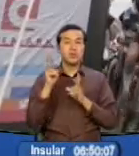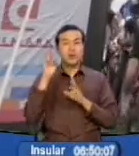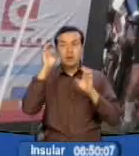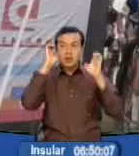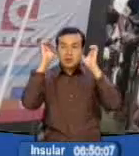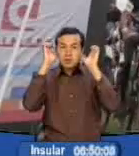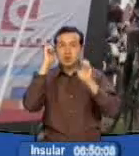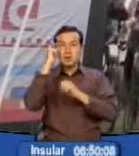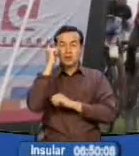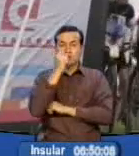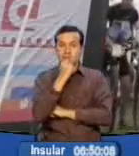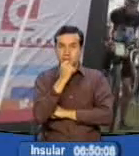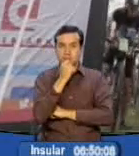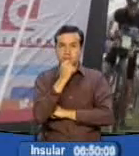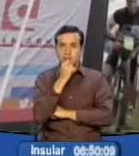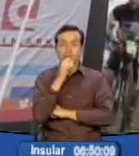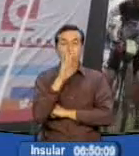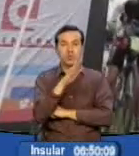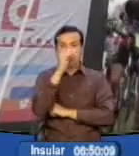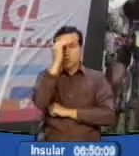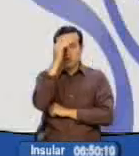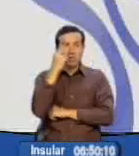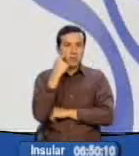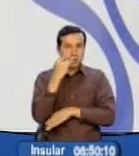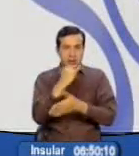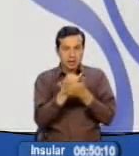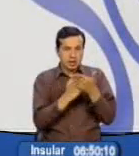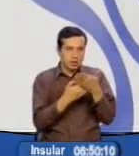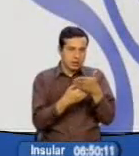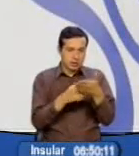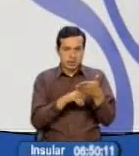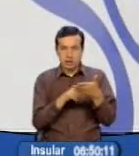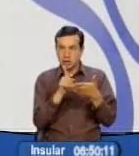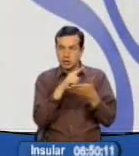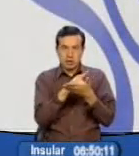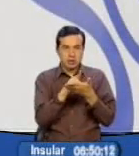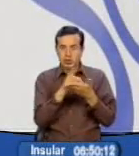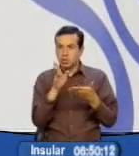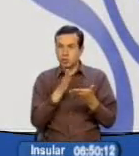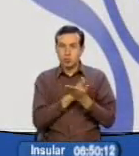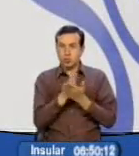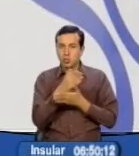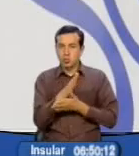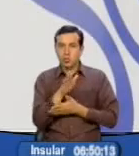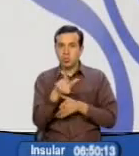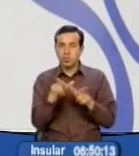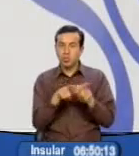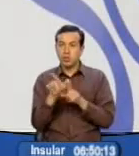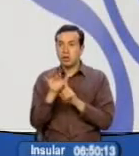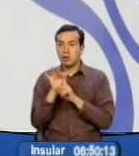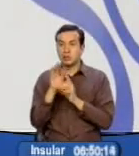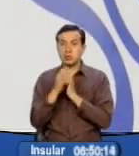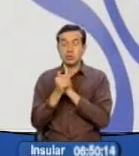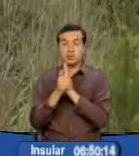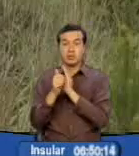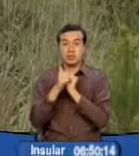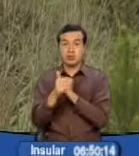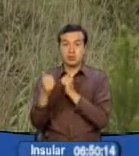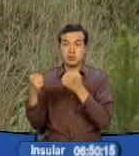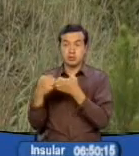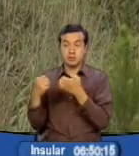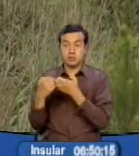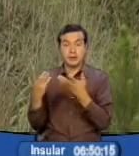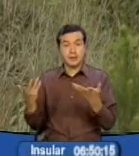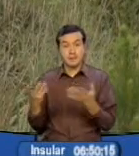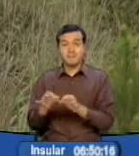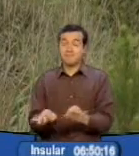estrategia, la parte intelectual de saber leer bien los mapas, ver cuál es el mejor camino para ir según las cualidades físicas de cada equipo, y